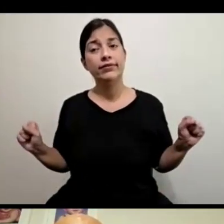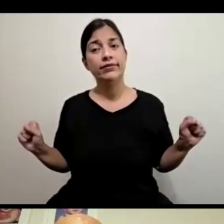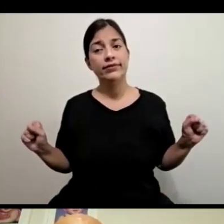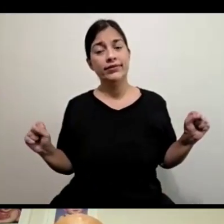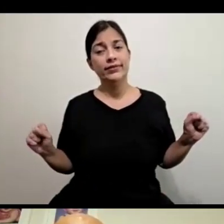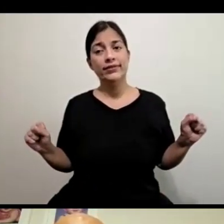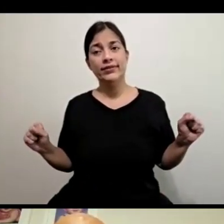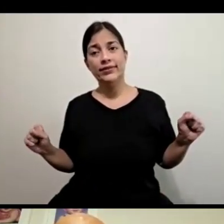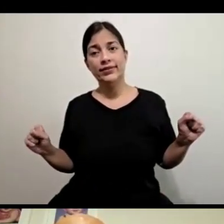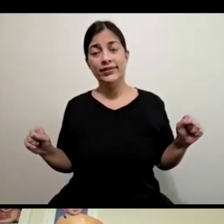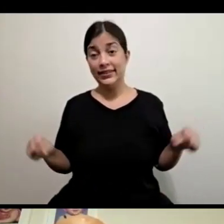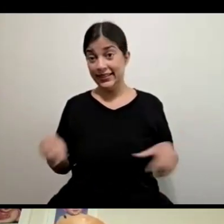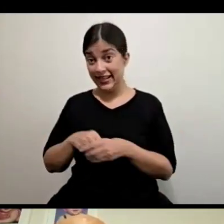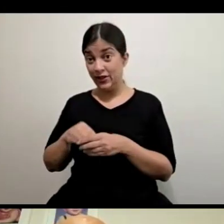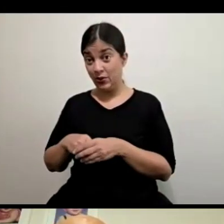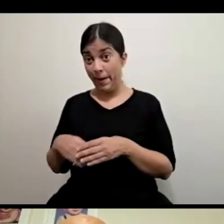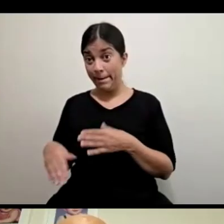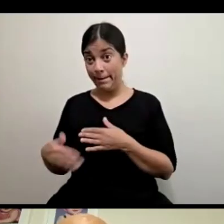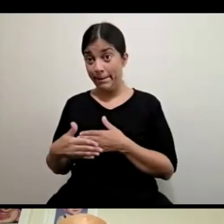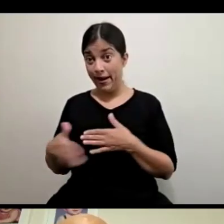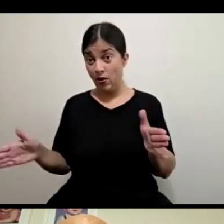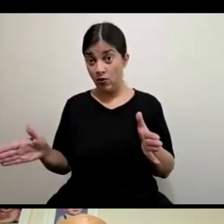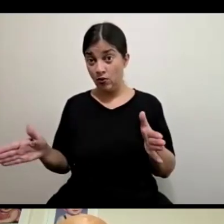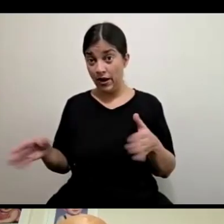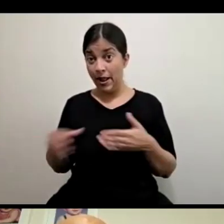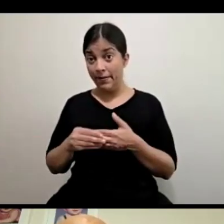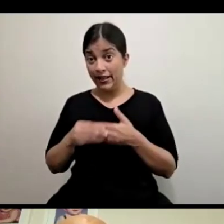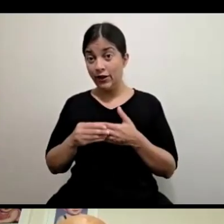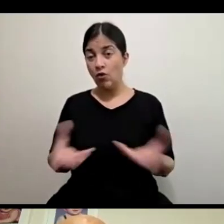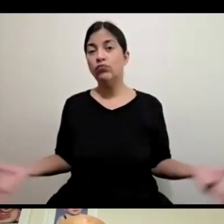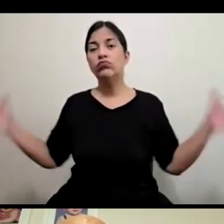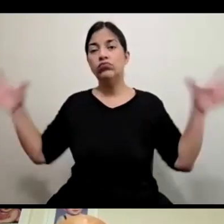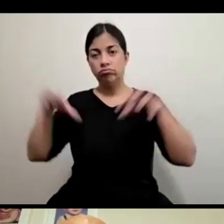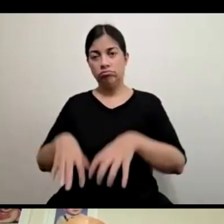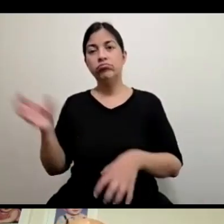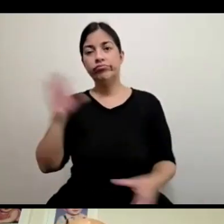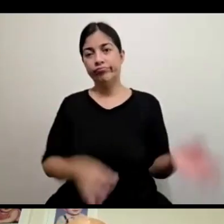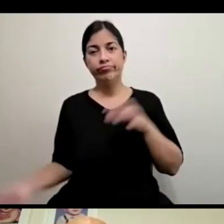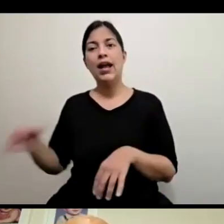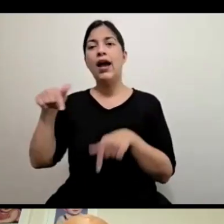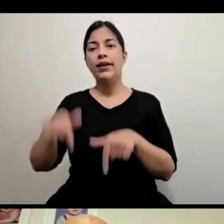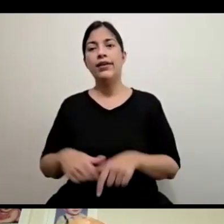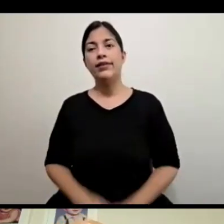en ese baúl plástico y en todos estos años de que he estado, desde que me jubilé, he estado